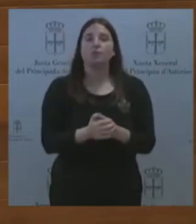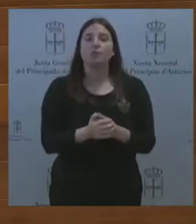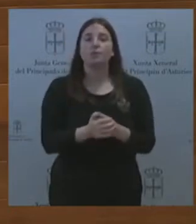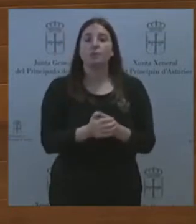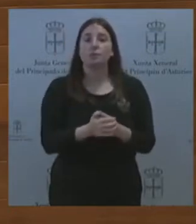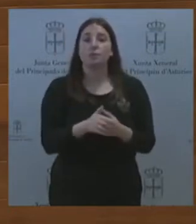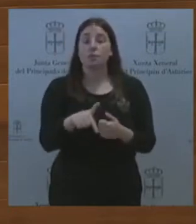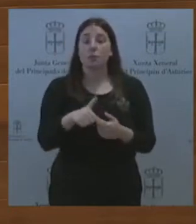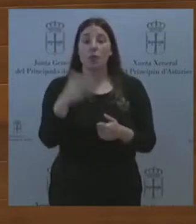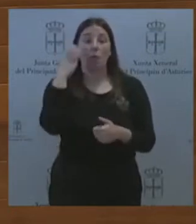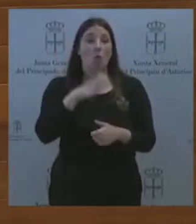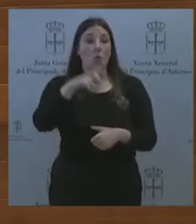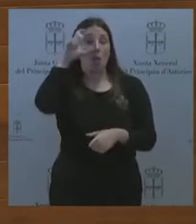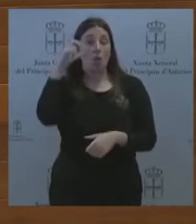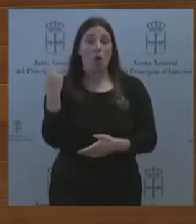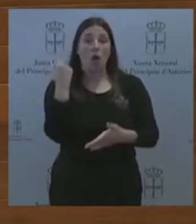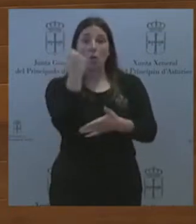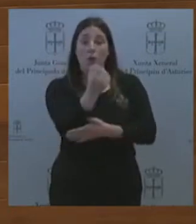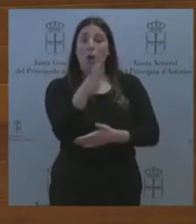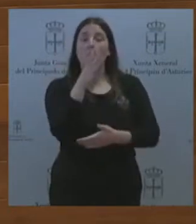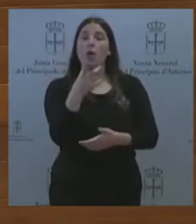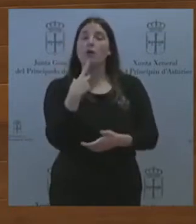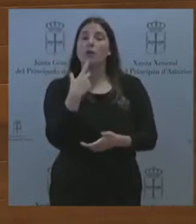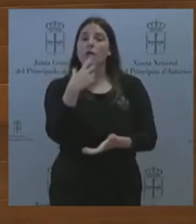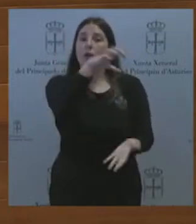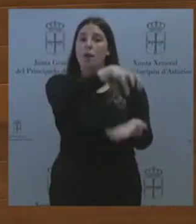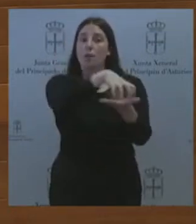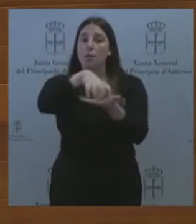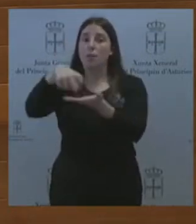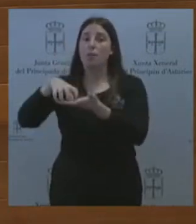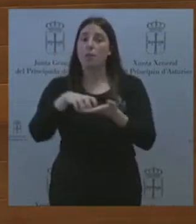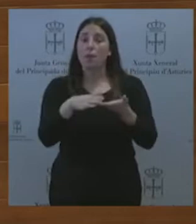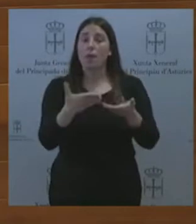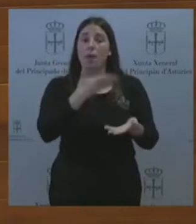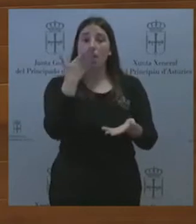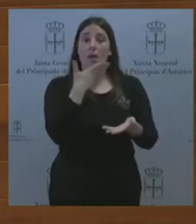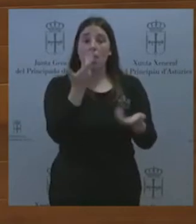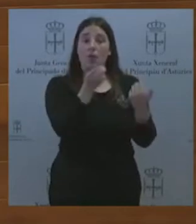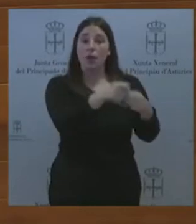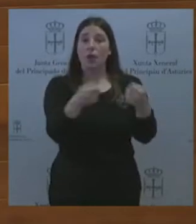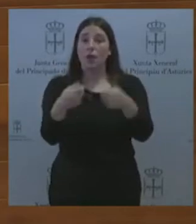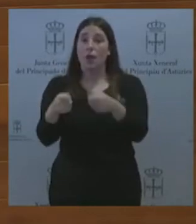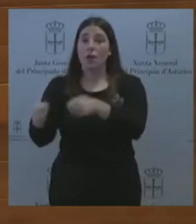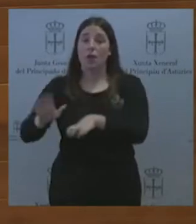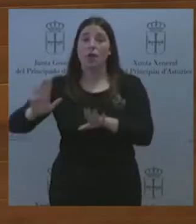térmicas asturianas, destruyendo cientos de empleo y vaciando comarcas.